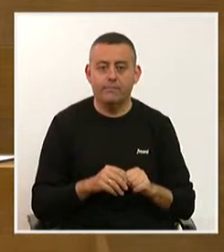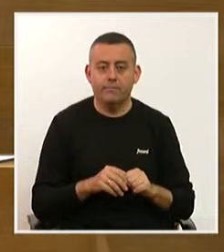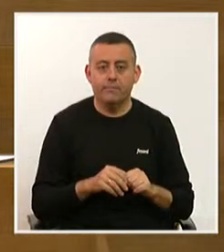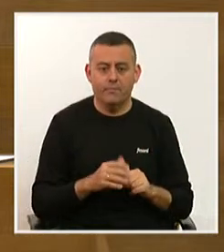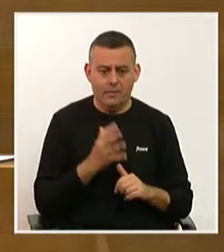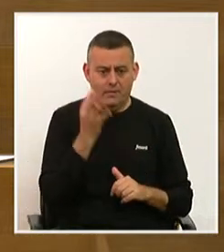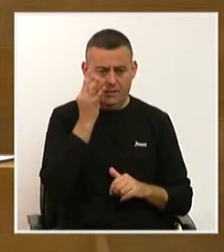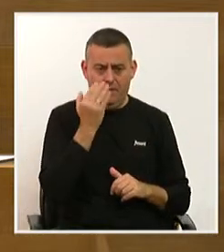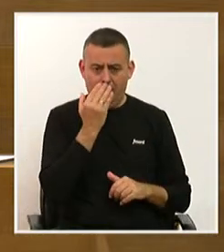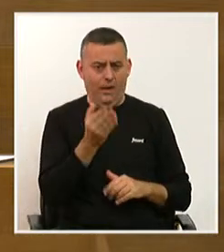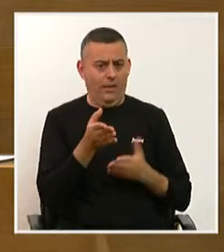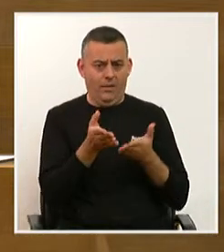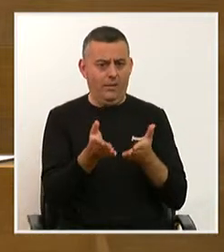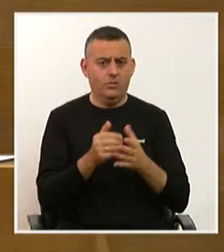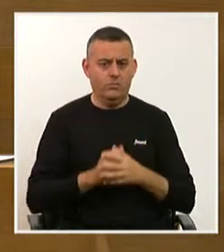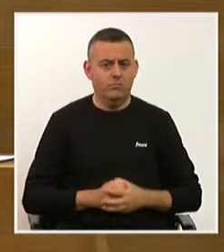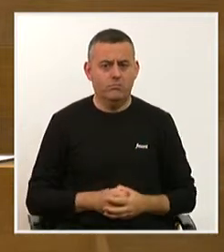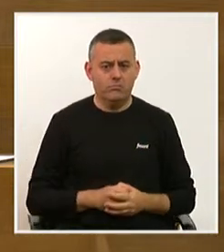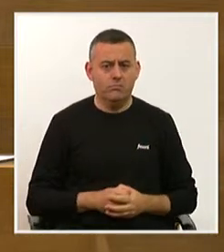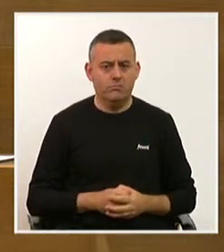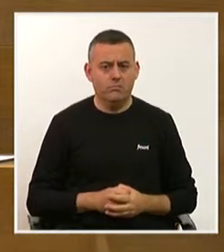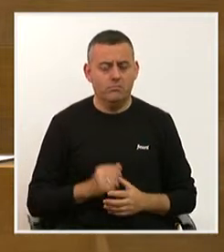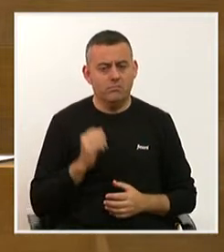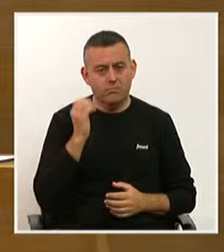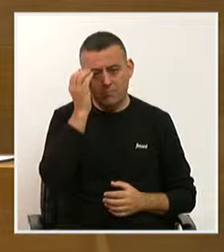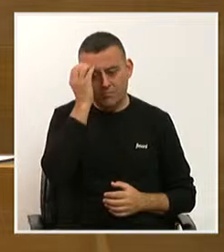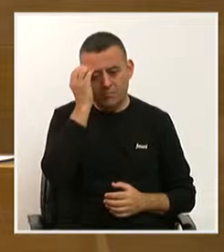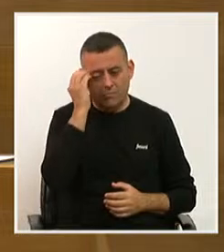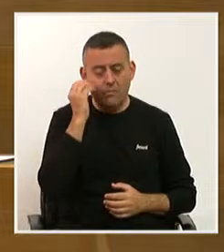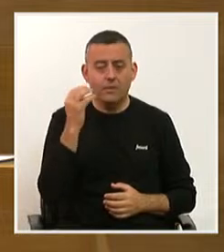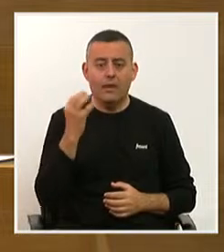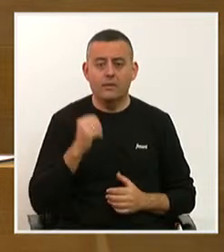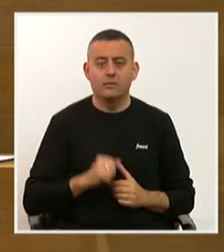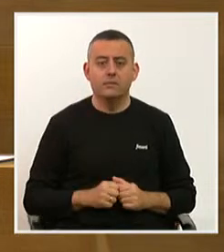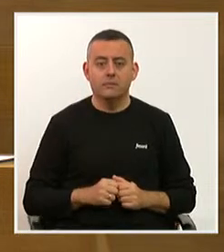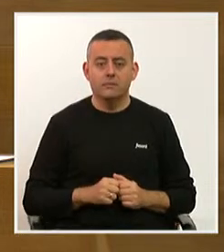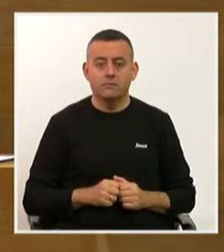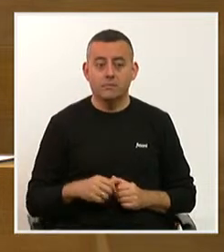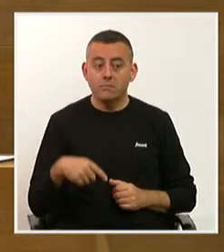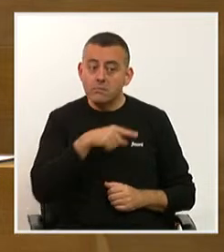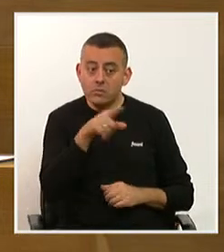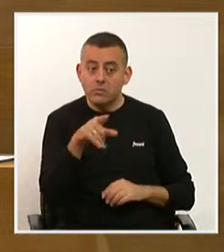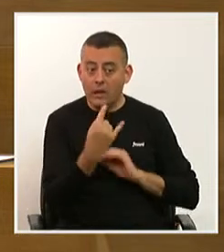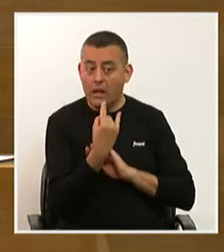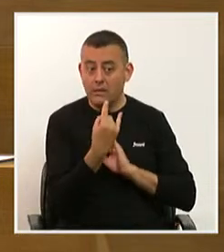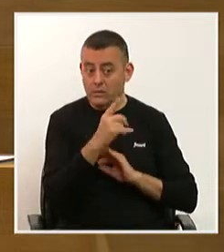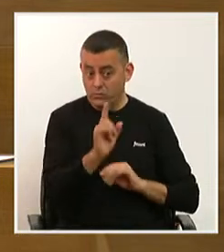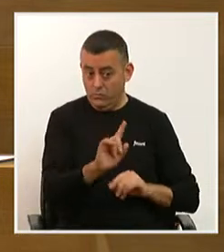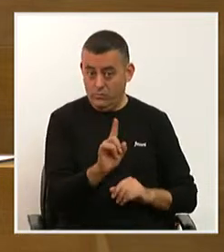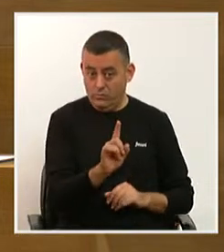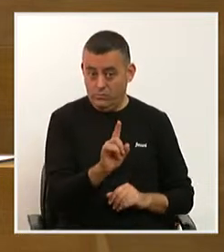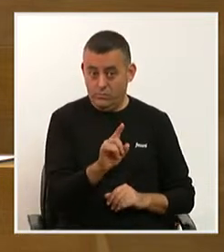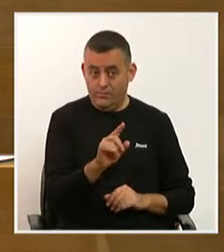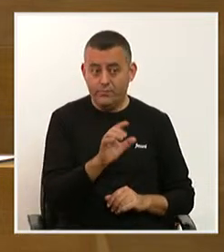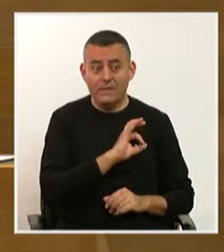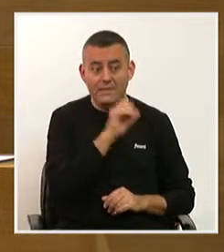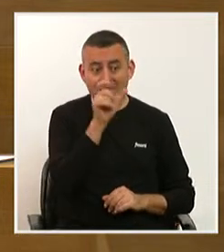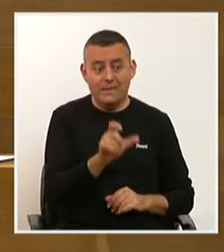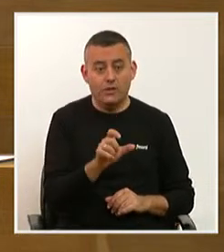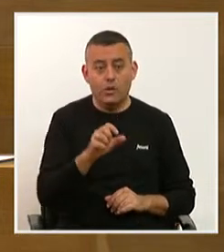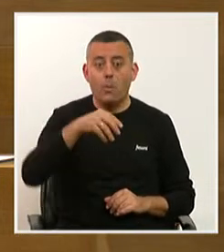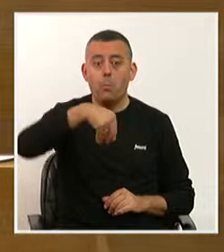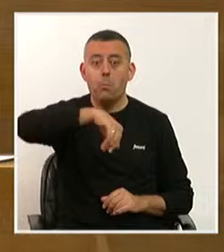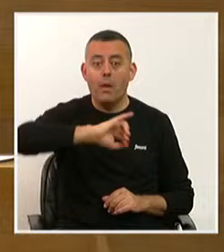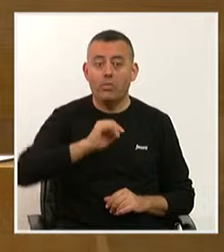real al final es que el señorón el señor maón Va promet que